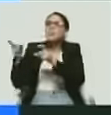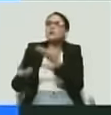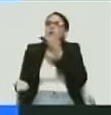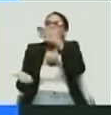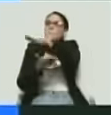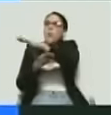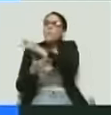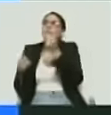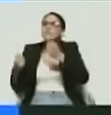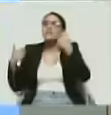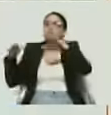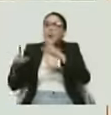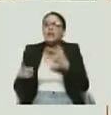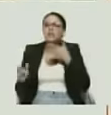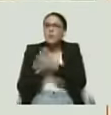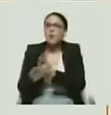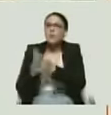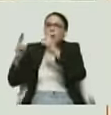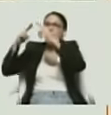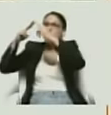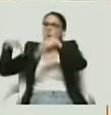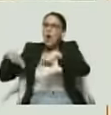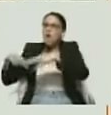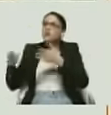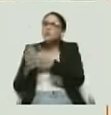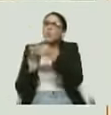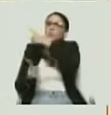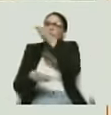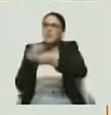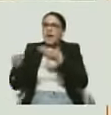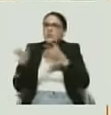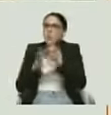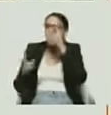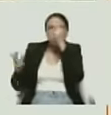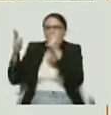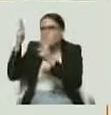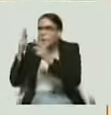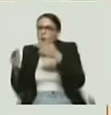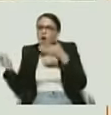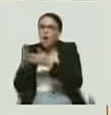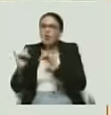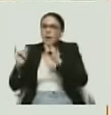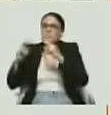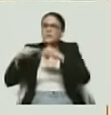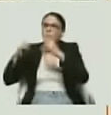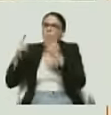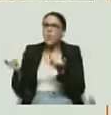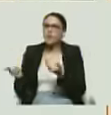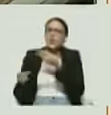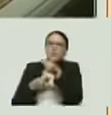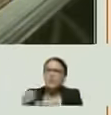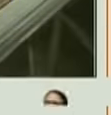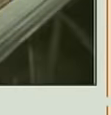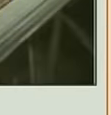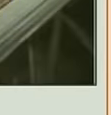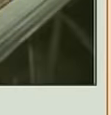si se desplomaba el puente por la acción vandálica, por la acción criminal, por el sabotaje